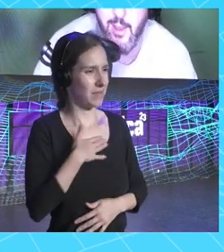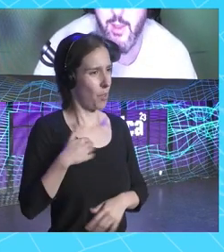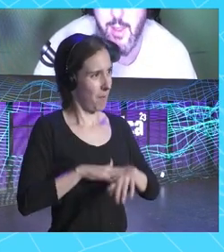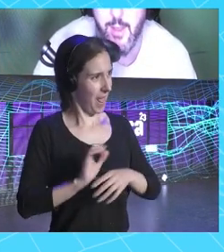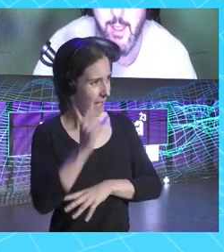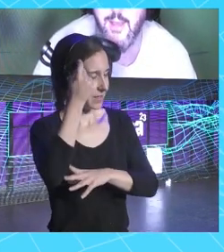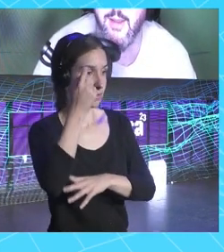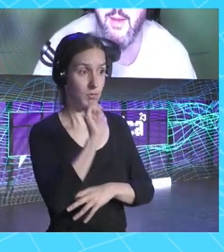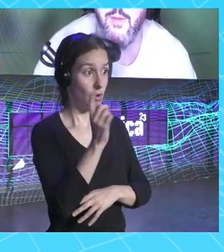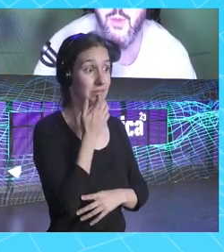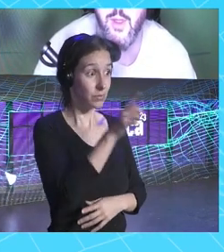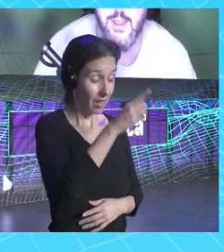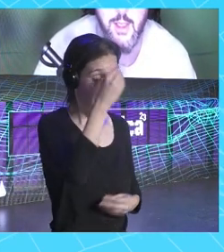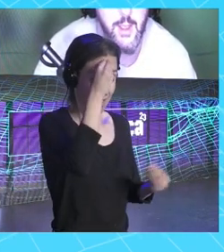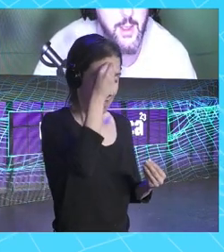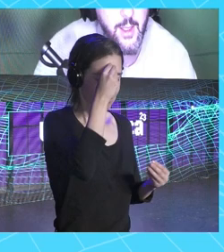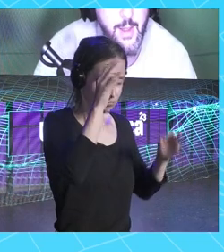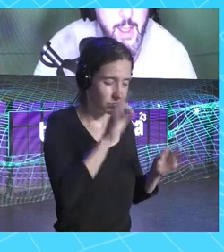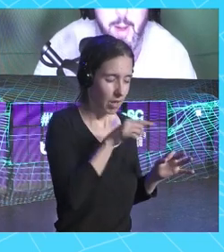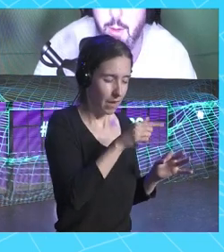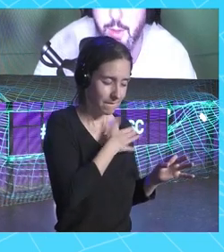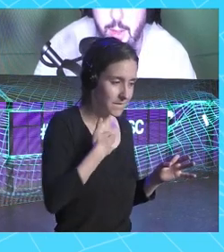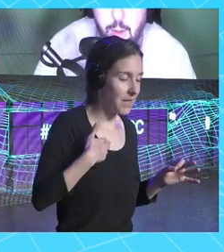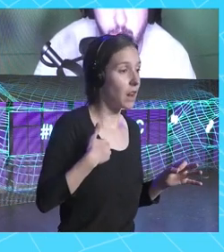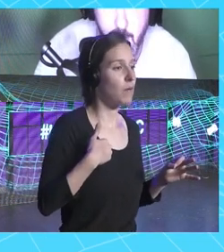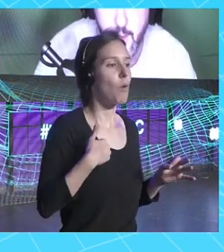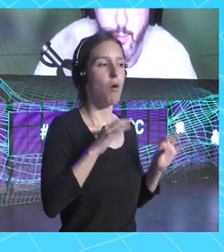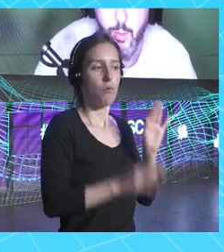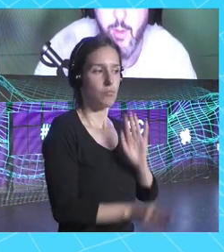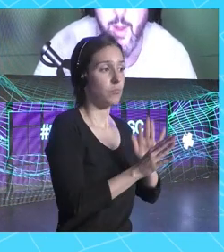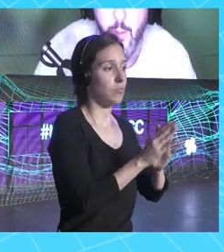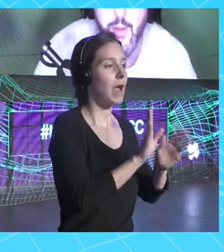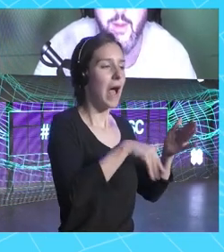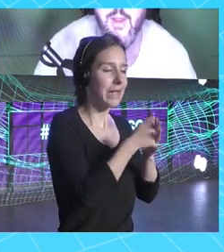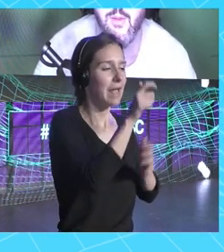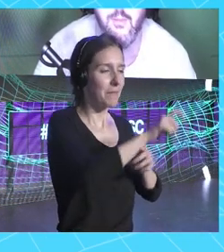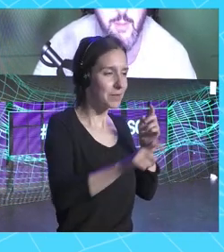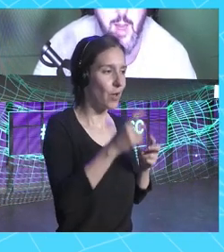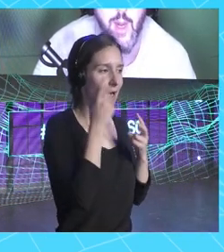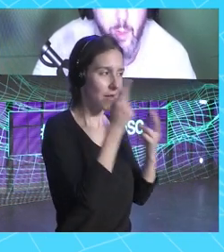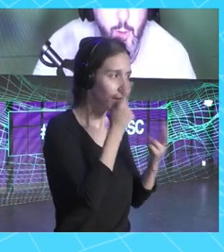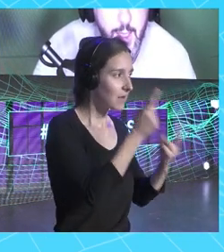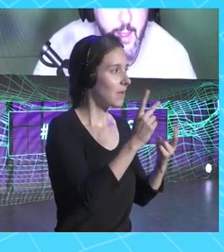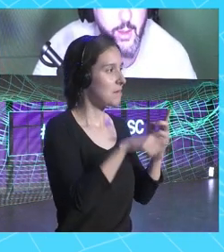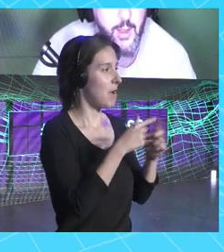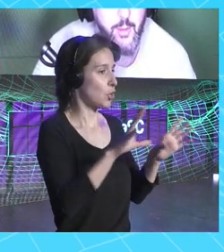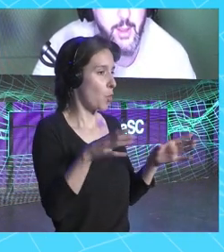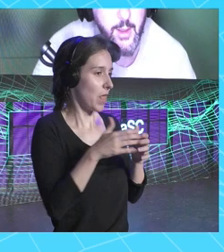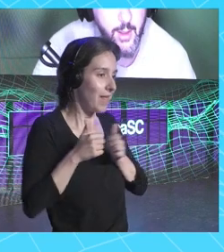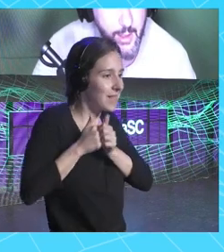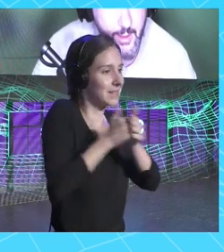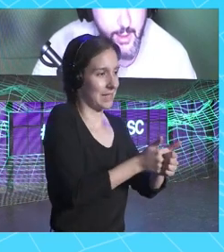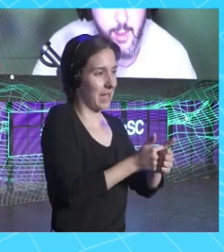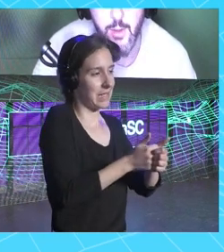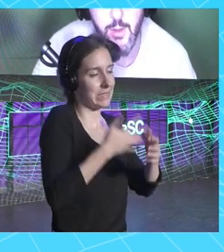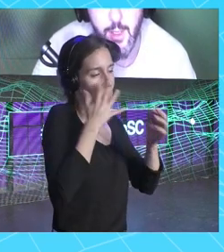creo Honestamente que la tendencia de futuro es que Vais a acabar encontrando el público adecuado y una buena comunidad con la que compartir